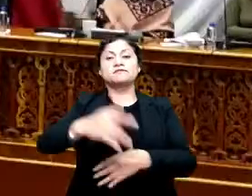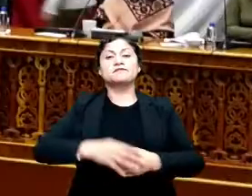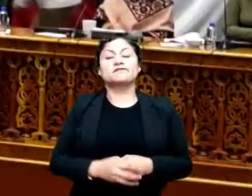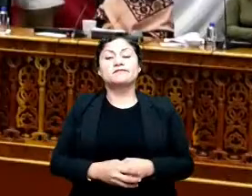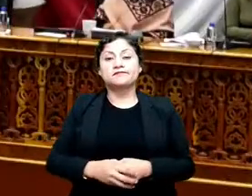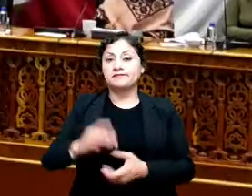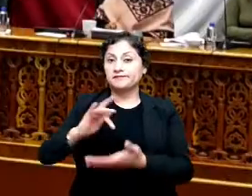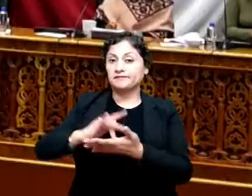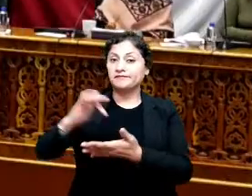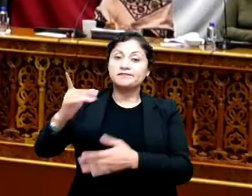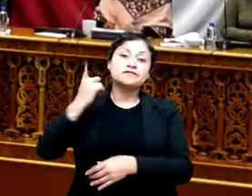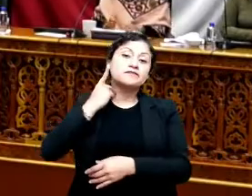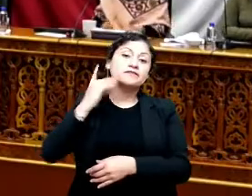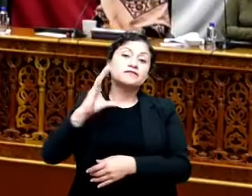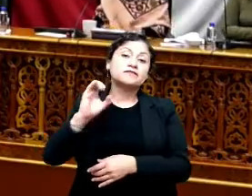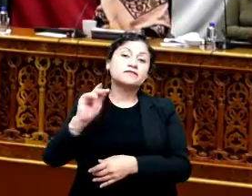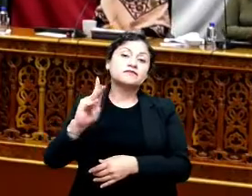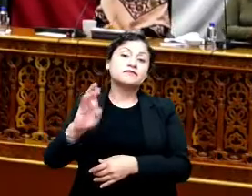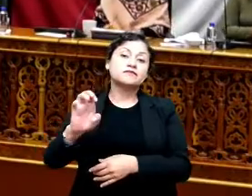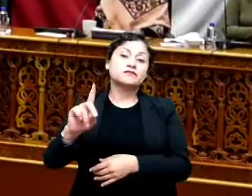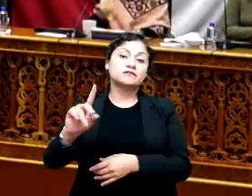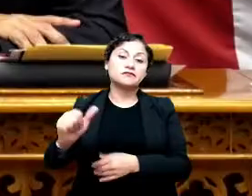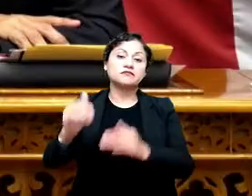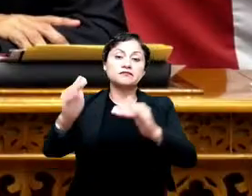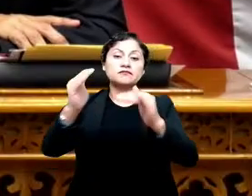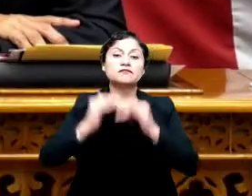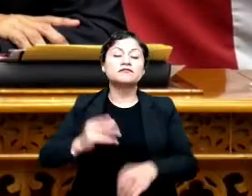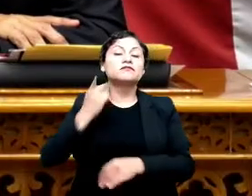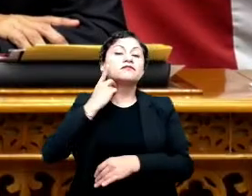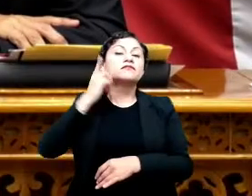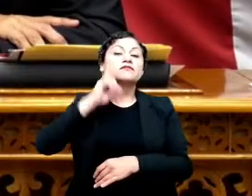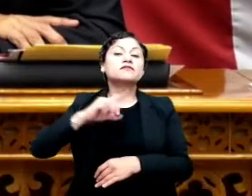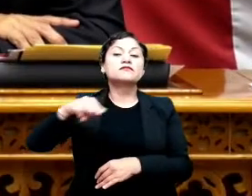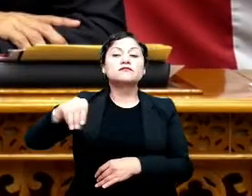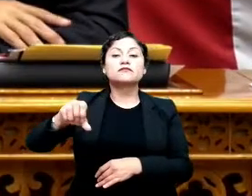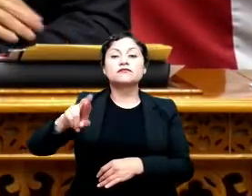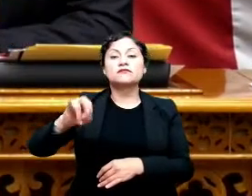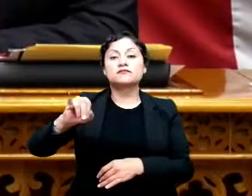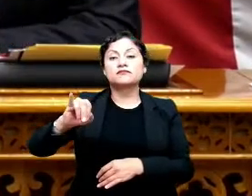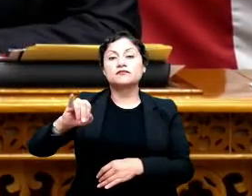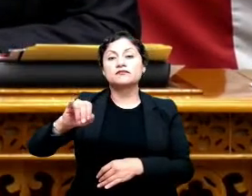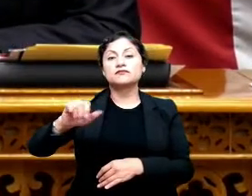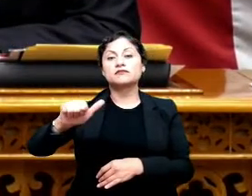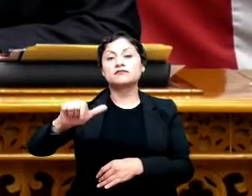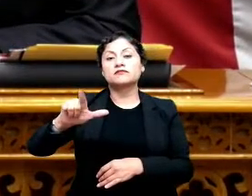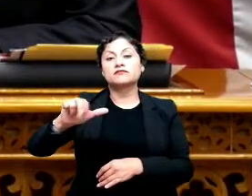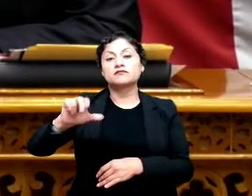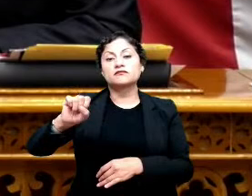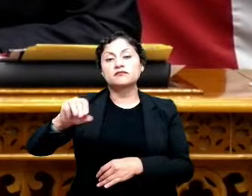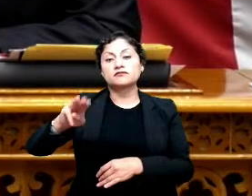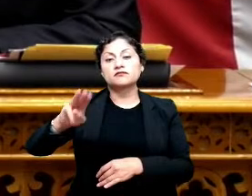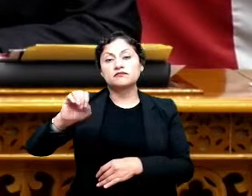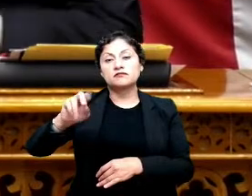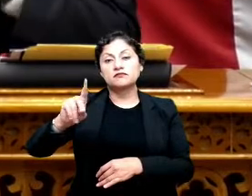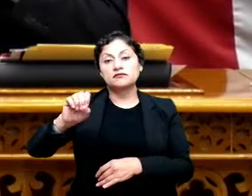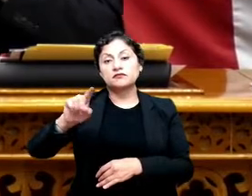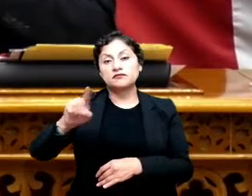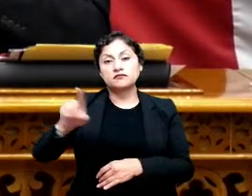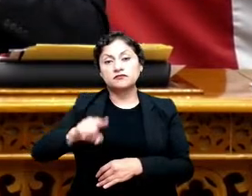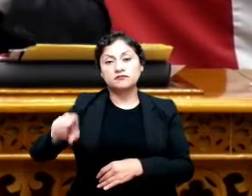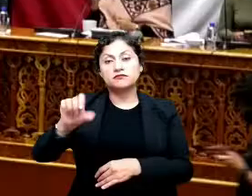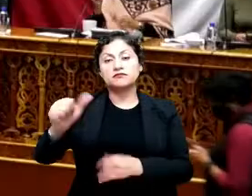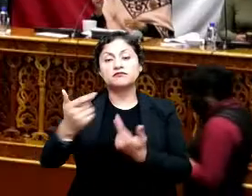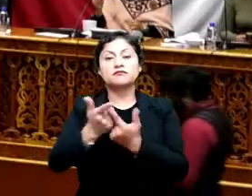Cepeda. Se concede el uso de la palabra a la diputada María Luisa Mendoza Mondragón, del Grupo Parlamentario del Partido